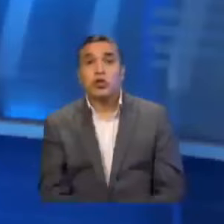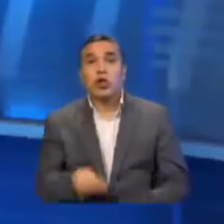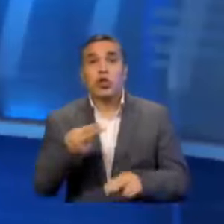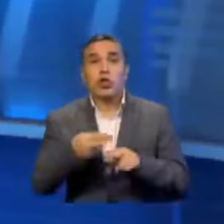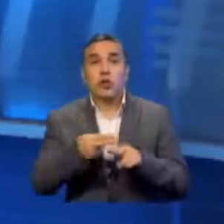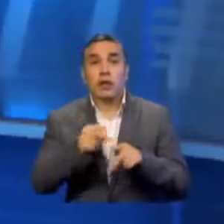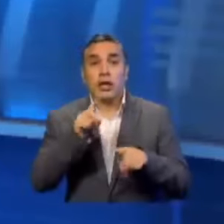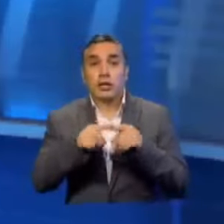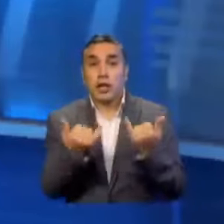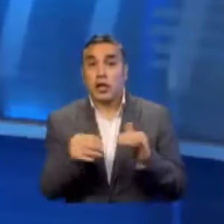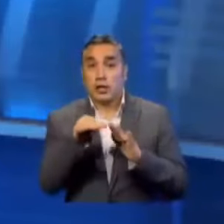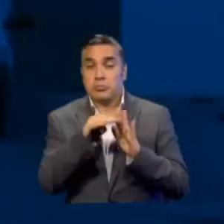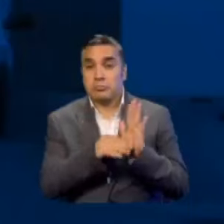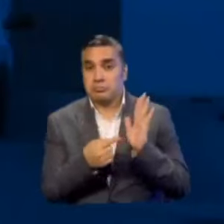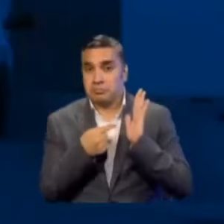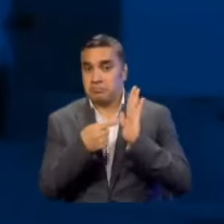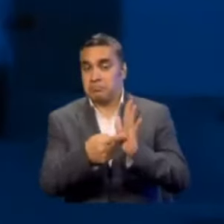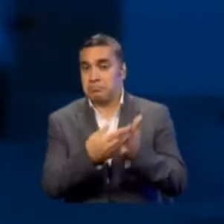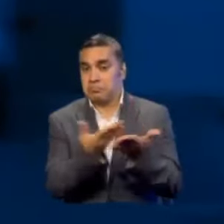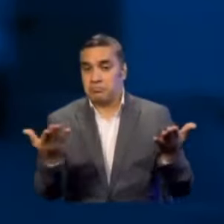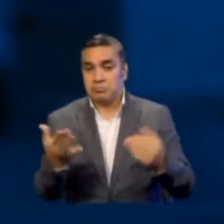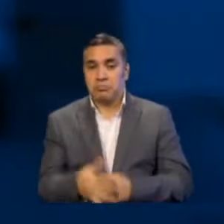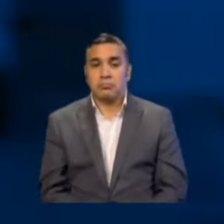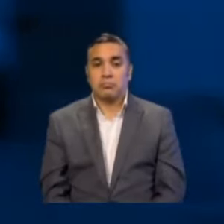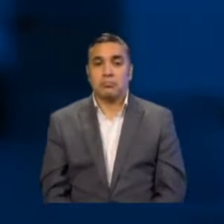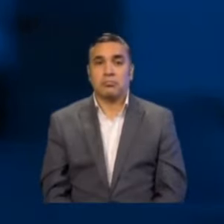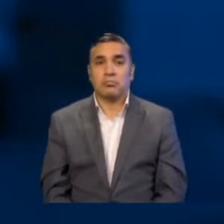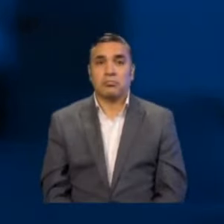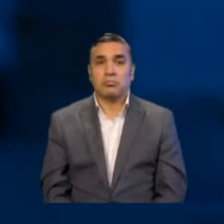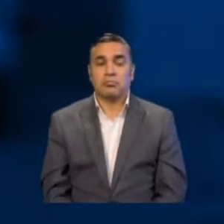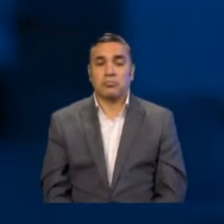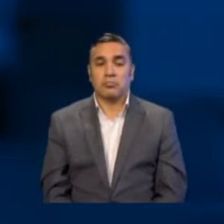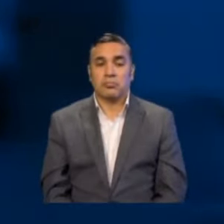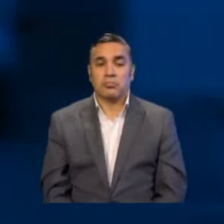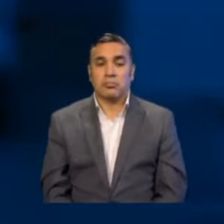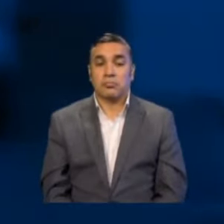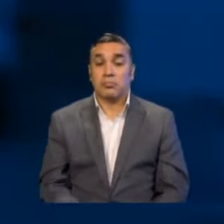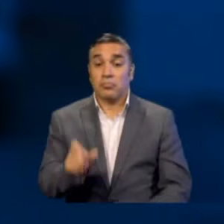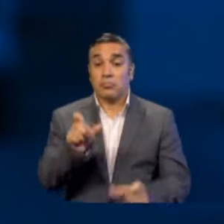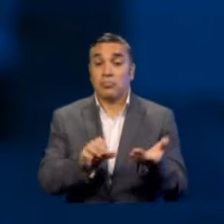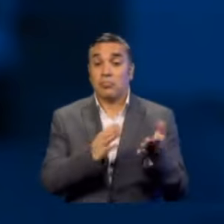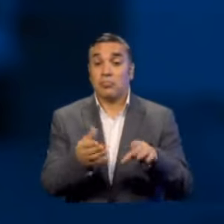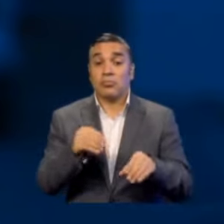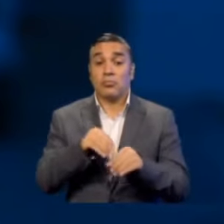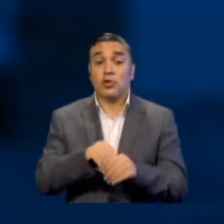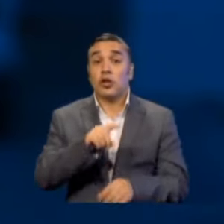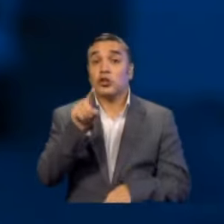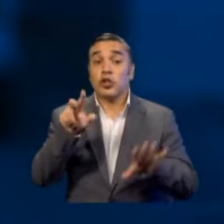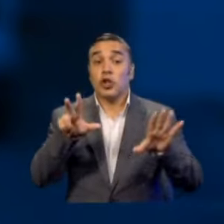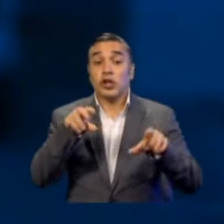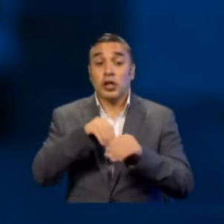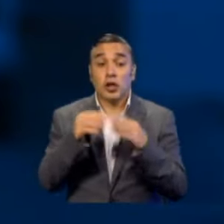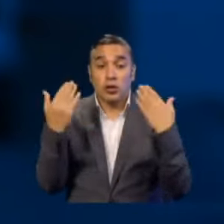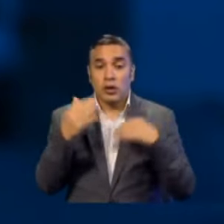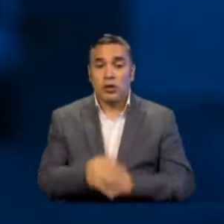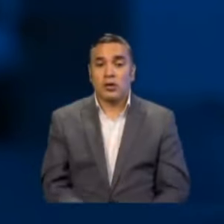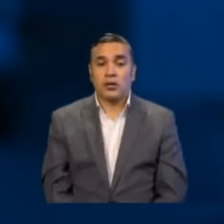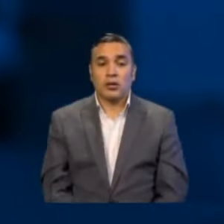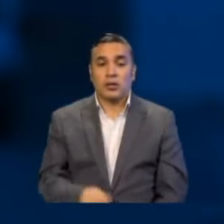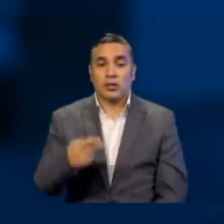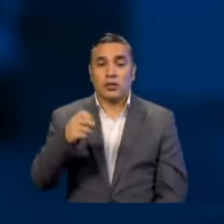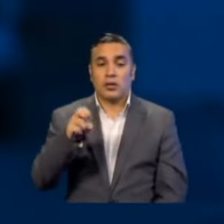hasta el momento. A continuación, ahí tenemos fallecidos en la regional de la zona 8 en Guayaquil.